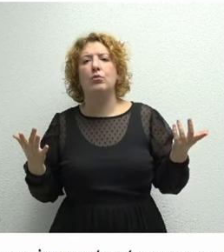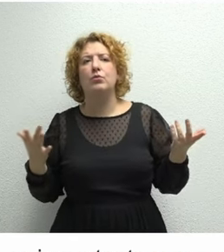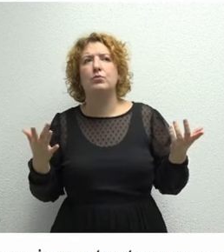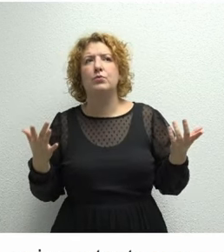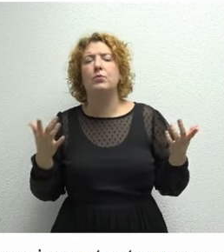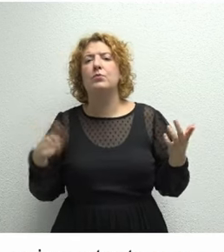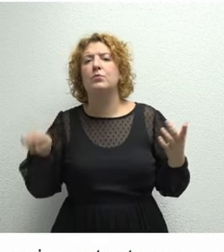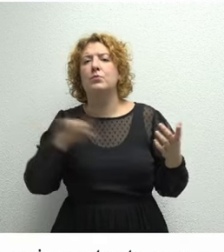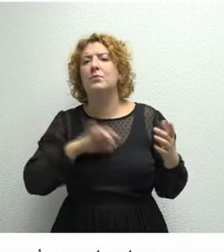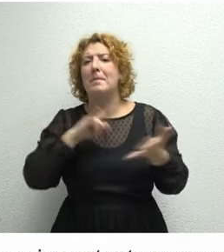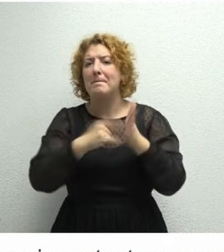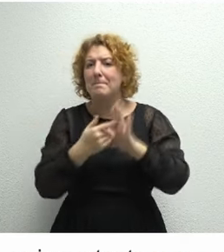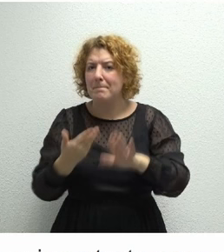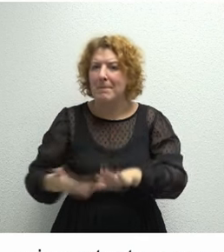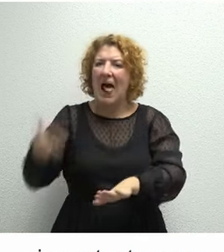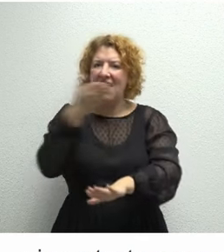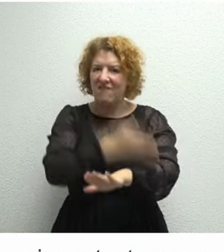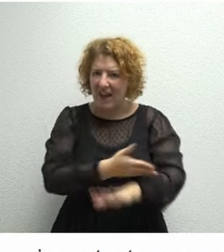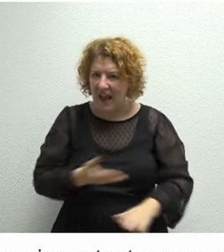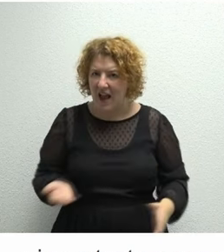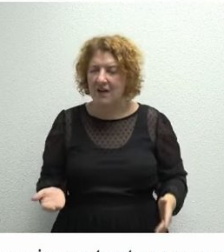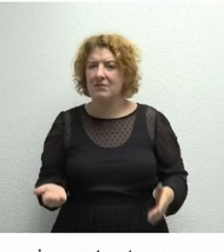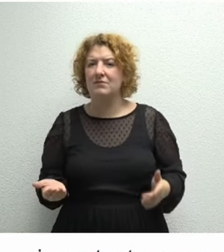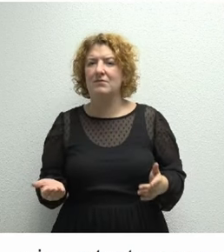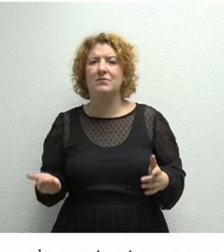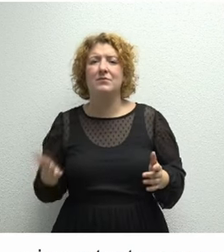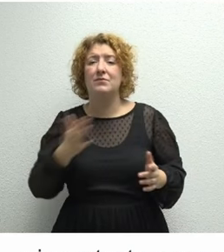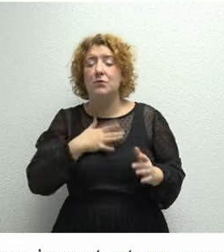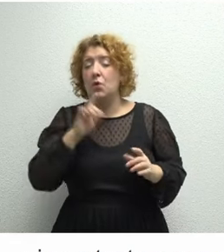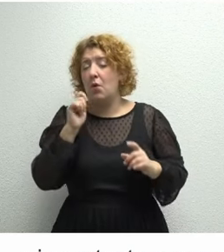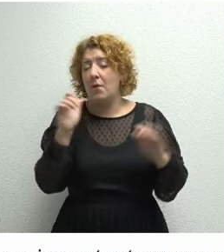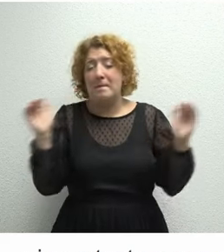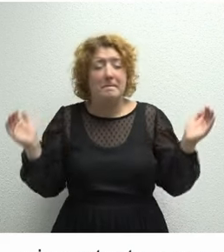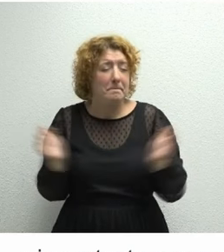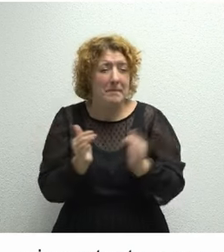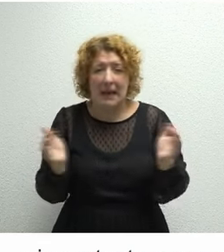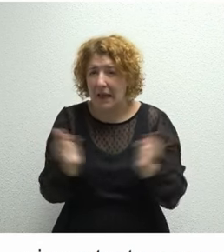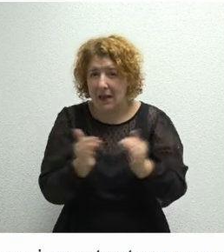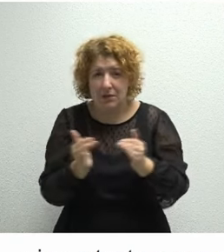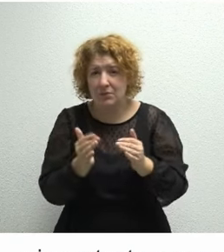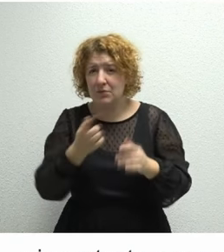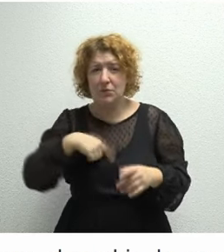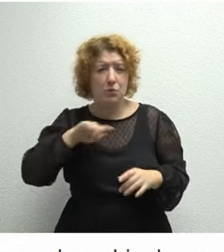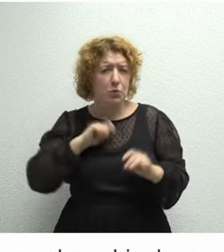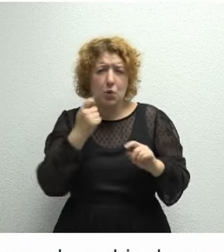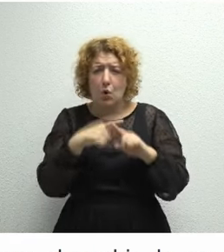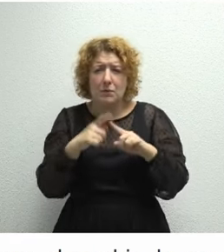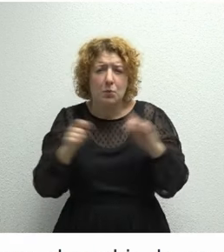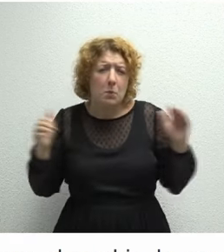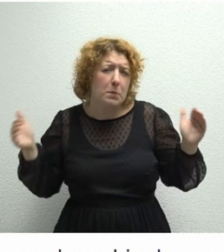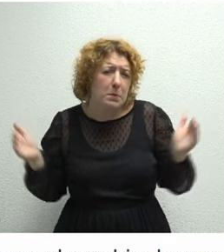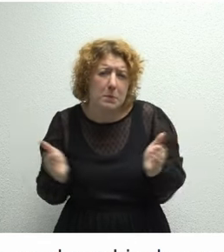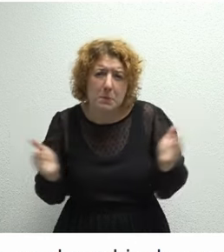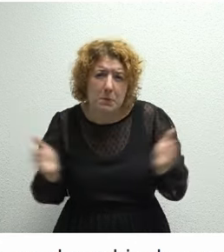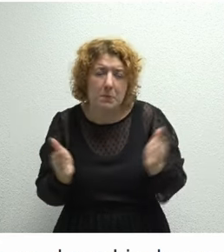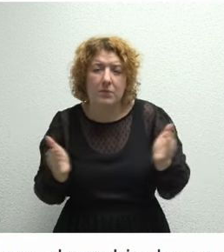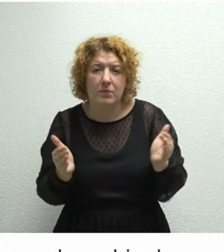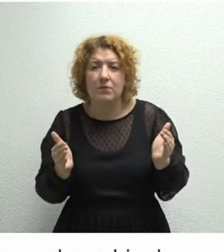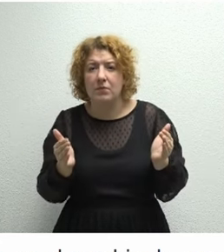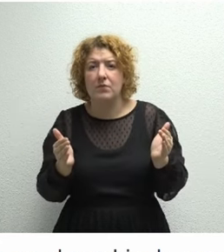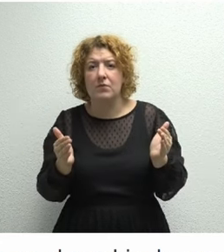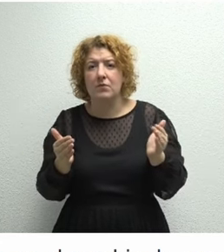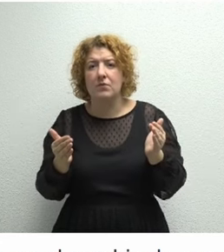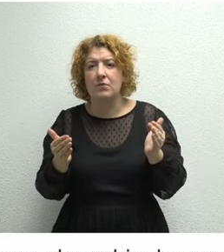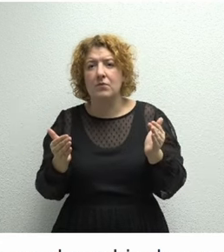cosas donde se planifica y yo creo que eso a nivel muy micro porque somos como digo una cosa muy chiquitita eh un